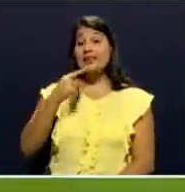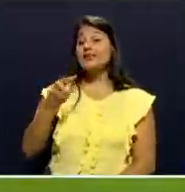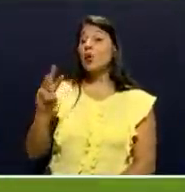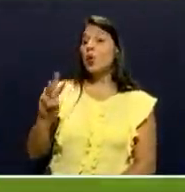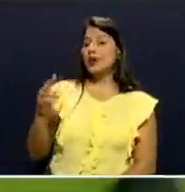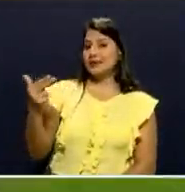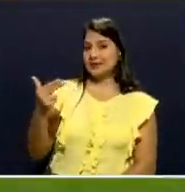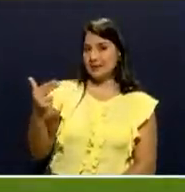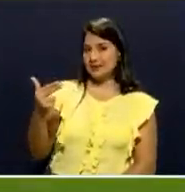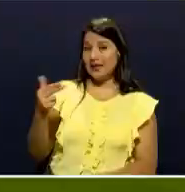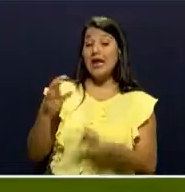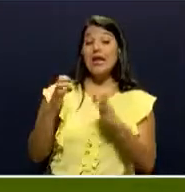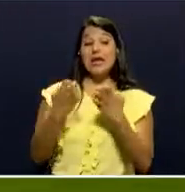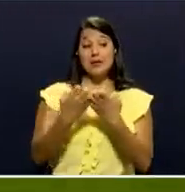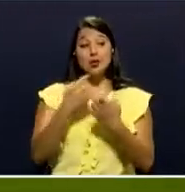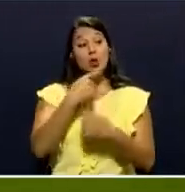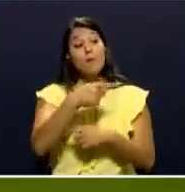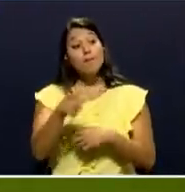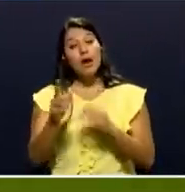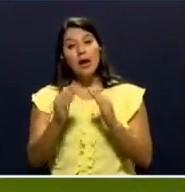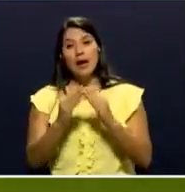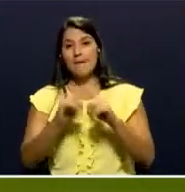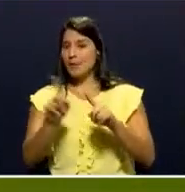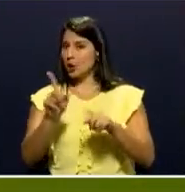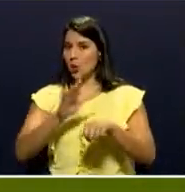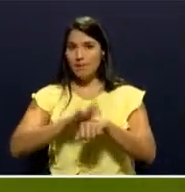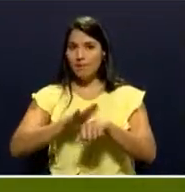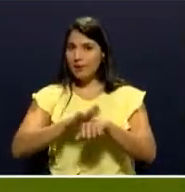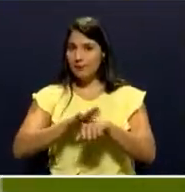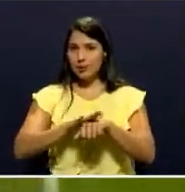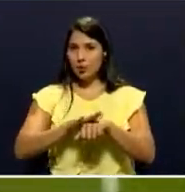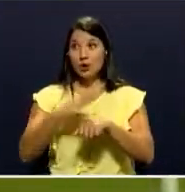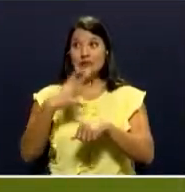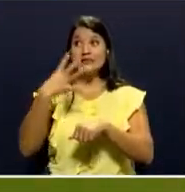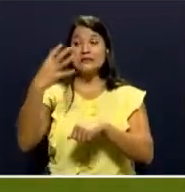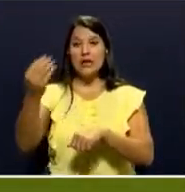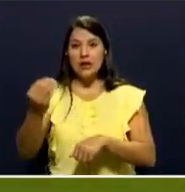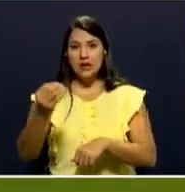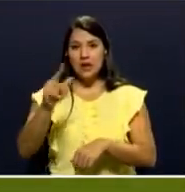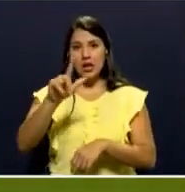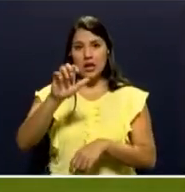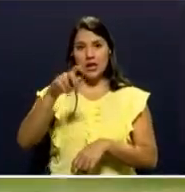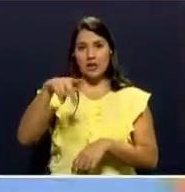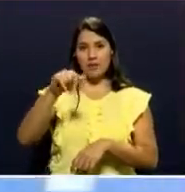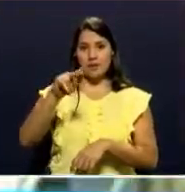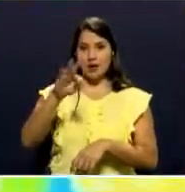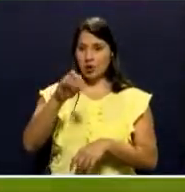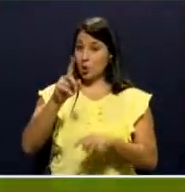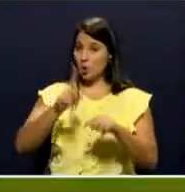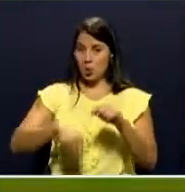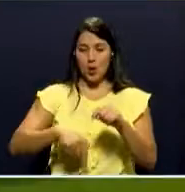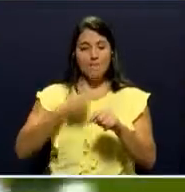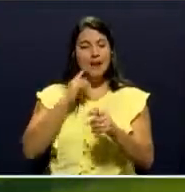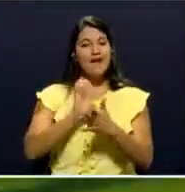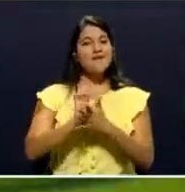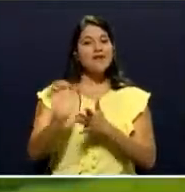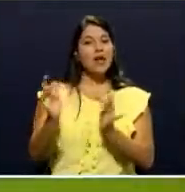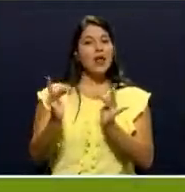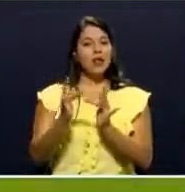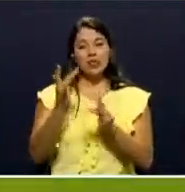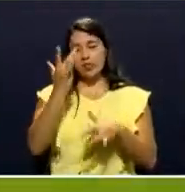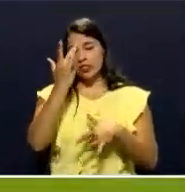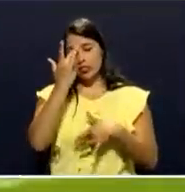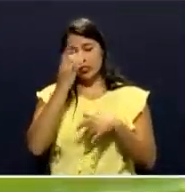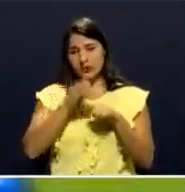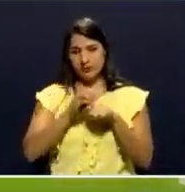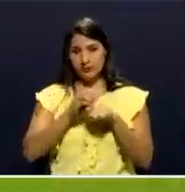el equipo los mandó a sus casas pero no les permitió dejar la localidad de lepanto para evitar cualquier riesgo de contagio en otras casas del país tanto para